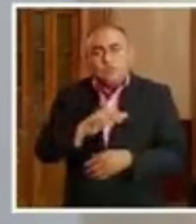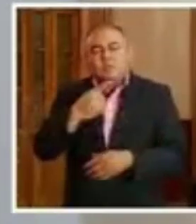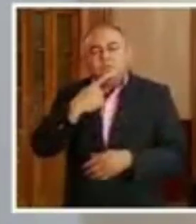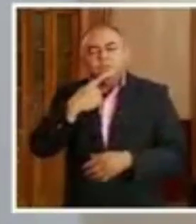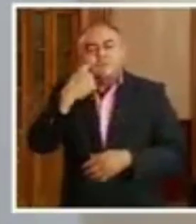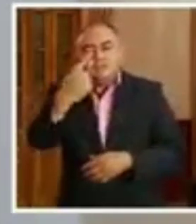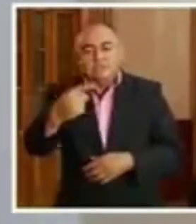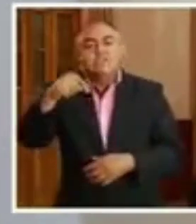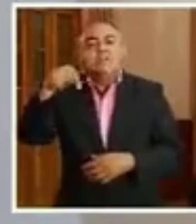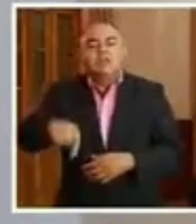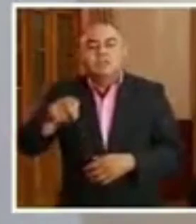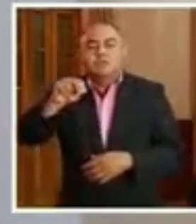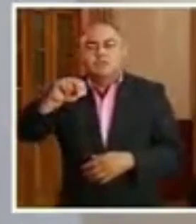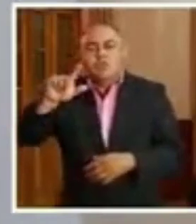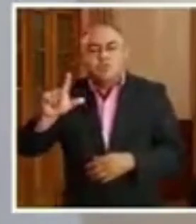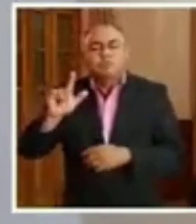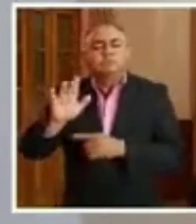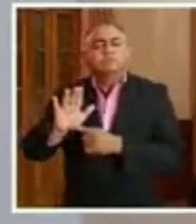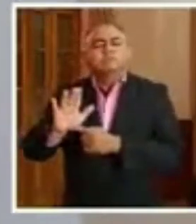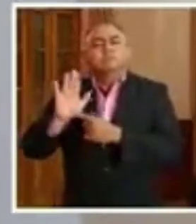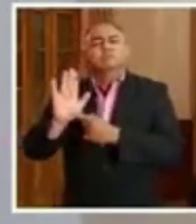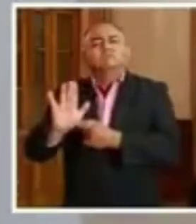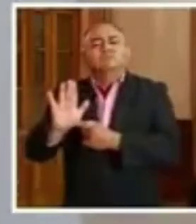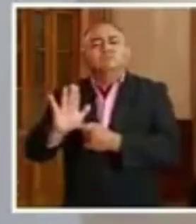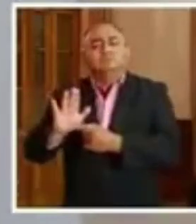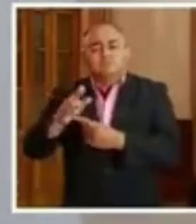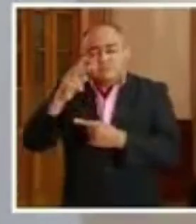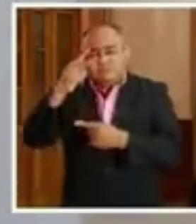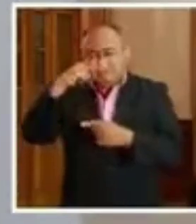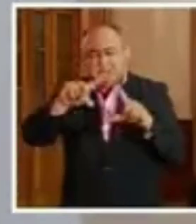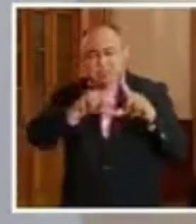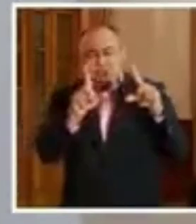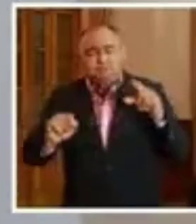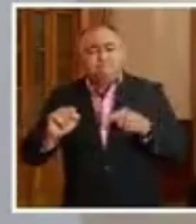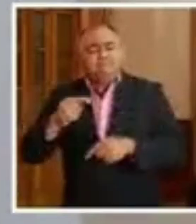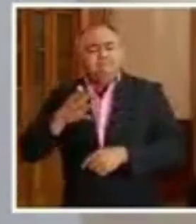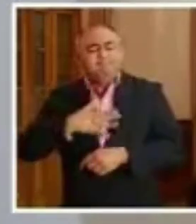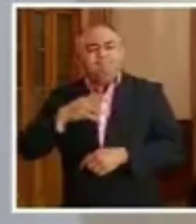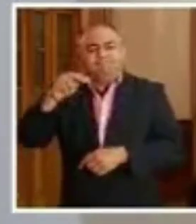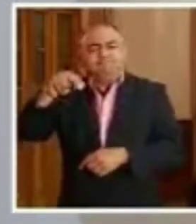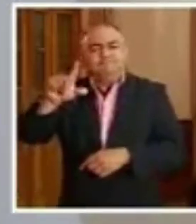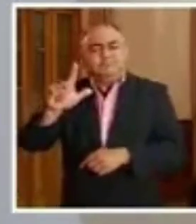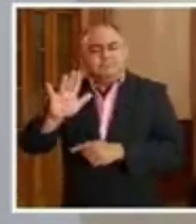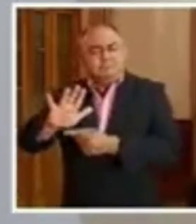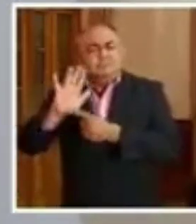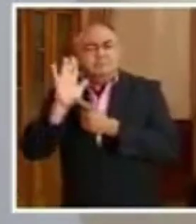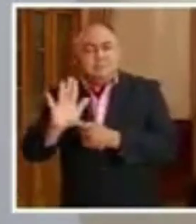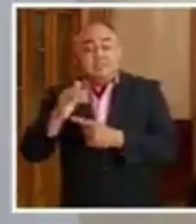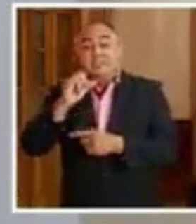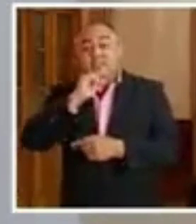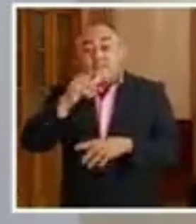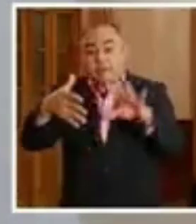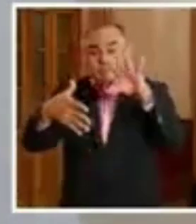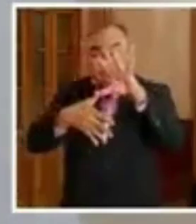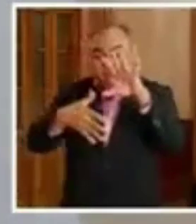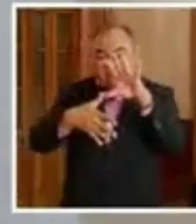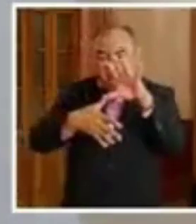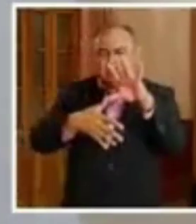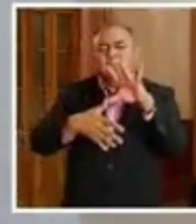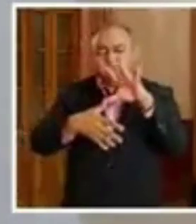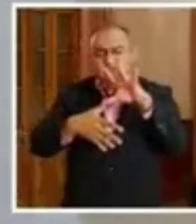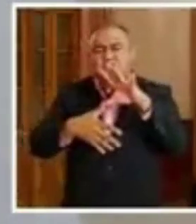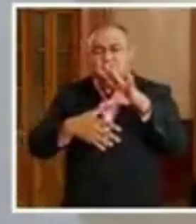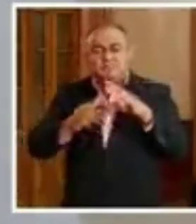el país y a toda América Latina, porque esto no ha empezado más que en algunos países de Europa.